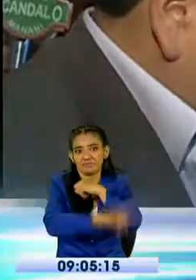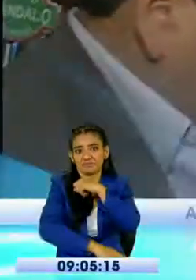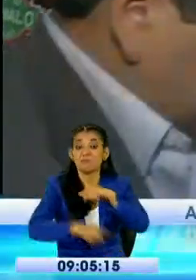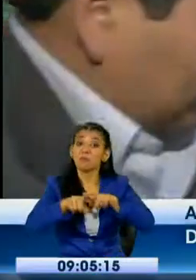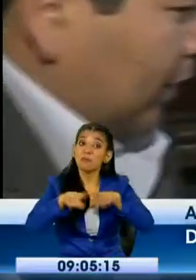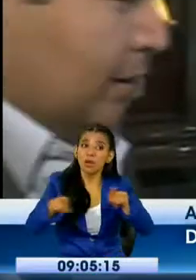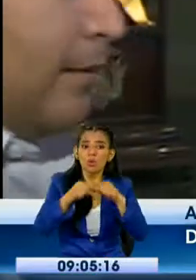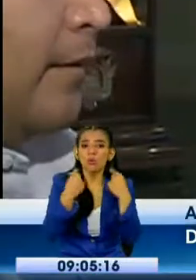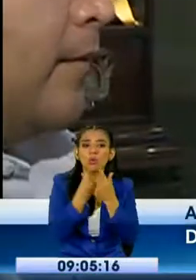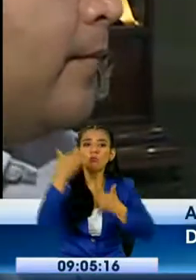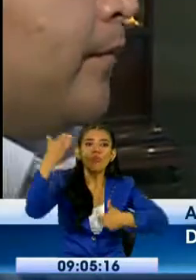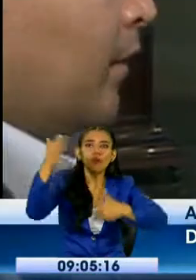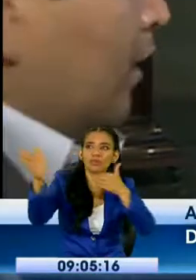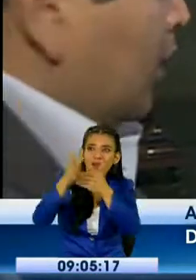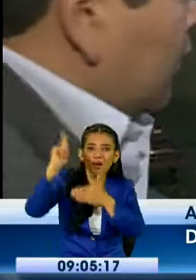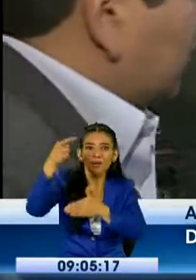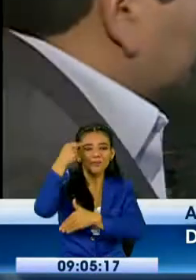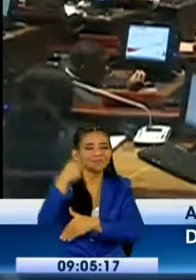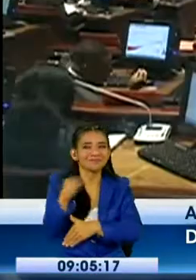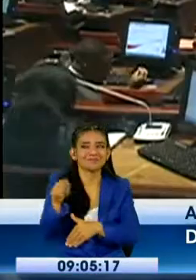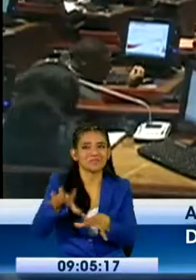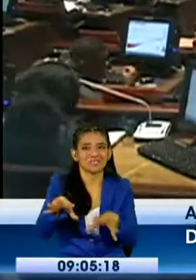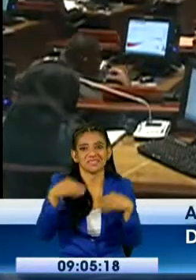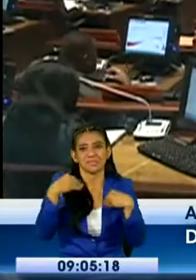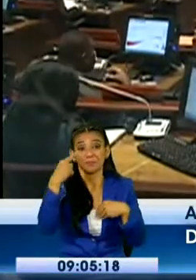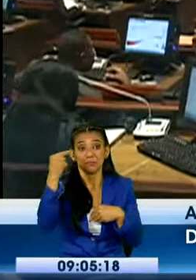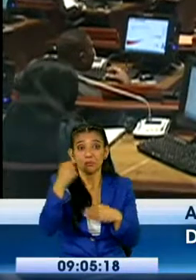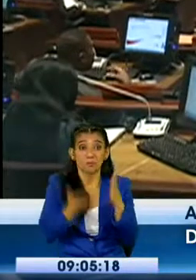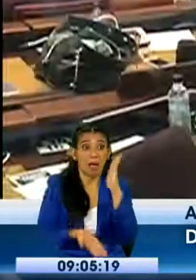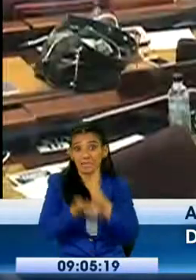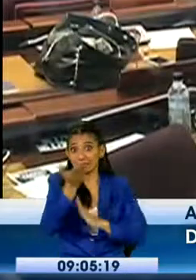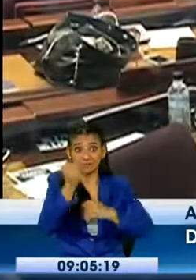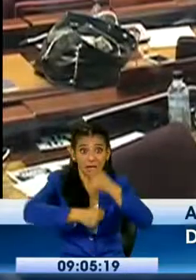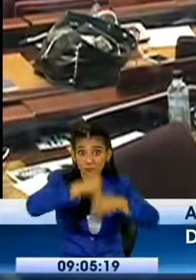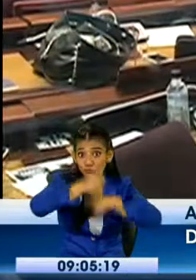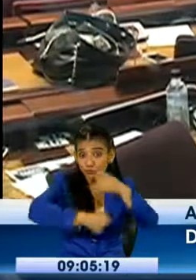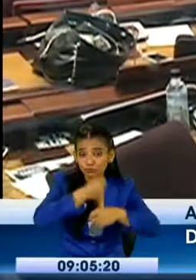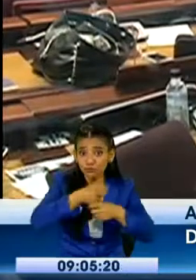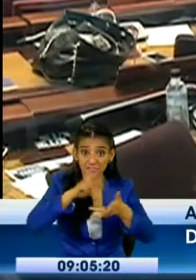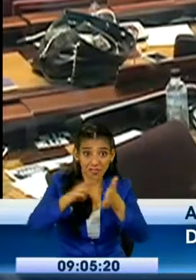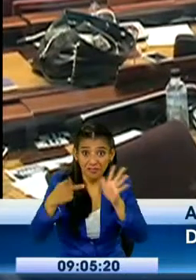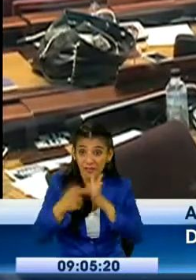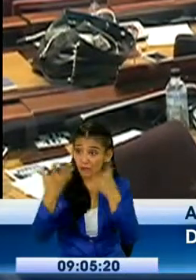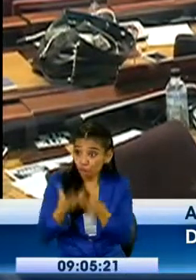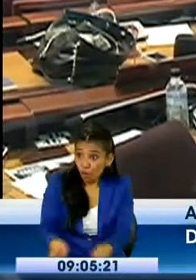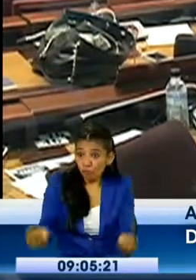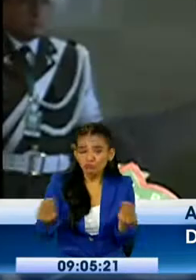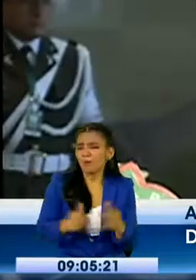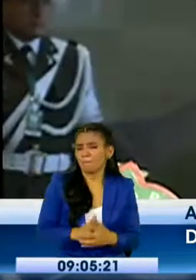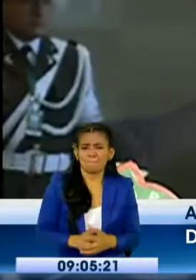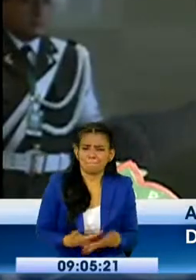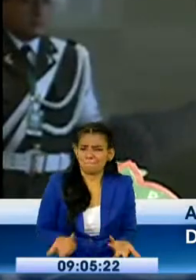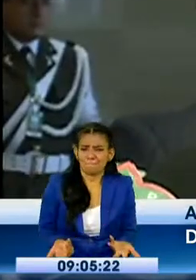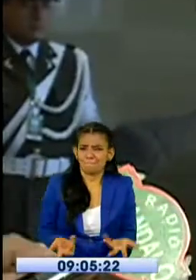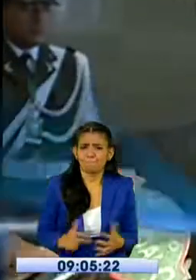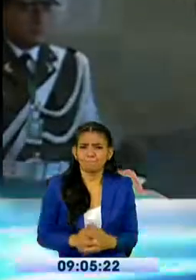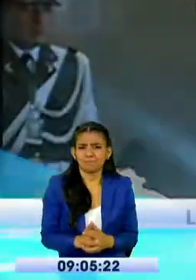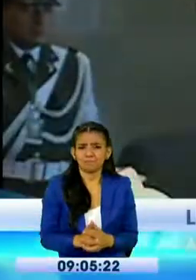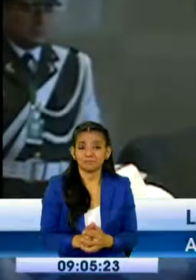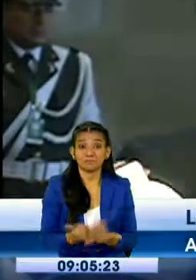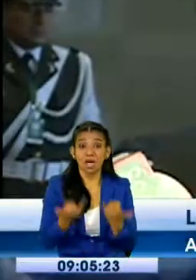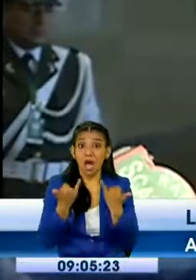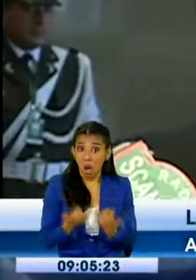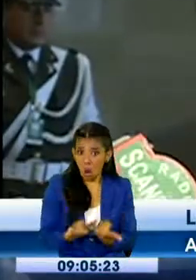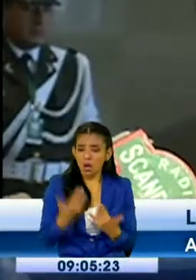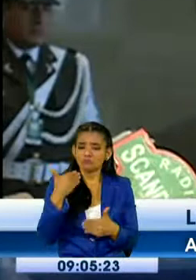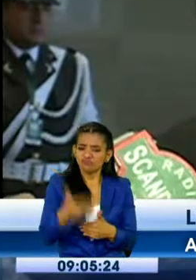la oposición. Desde este sector se asegura que aumentar la condena no logrará reducir el consumo y la venta. Lo que tendremos de ahora en